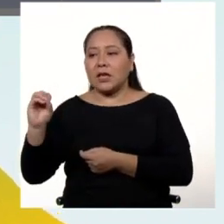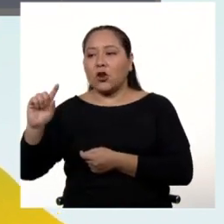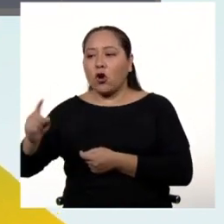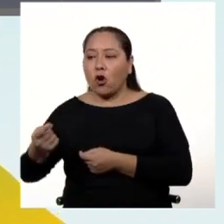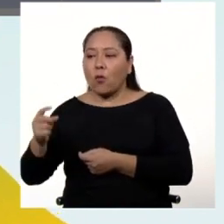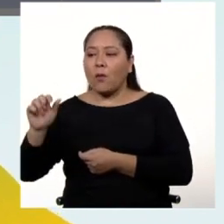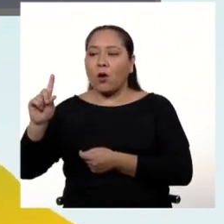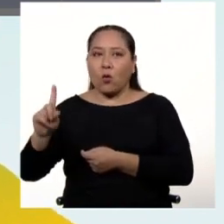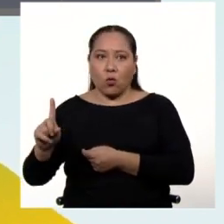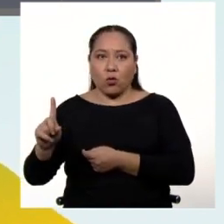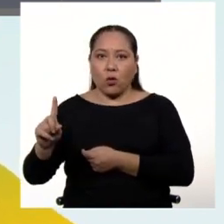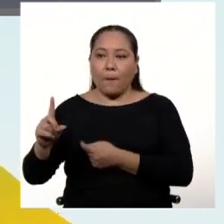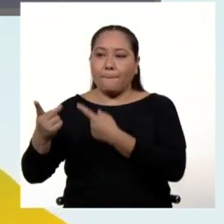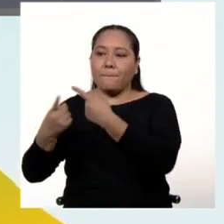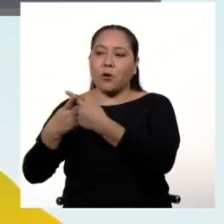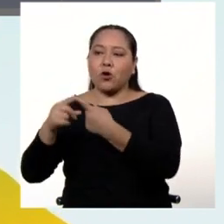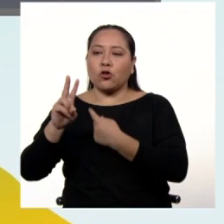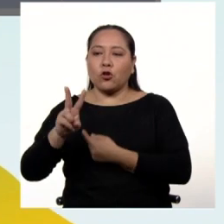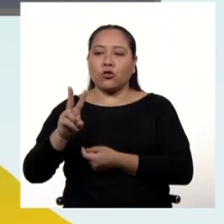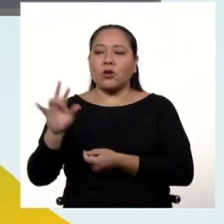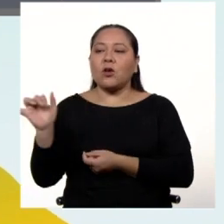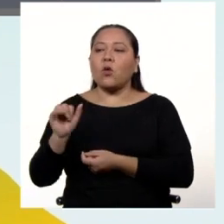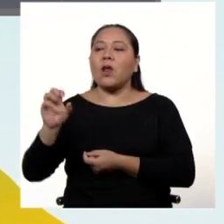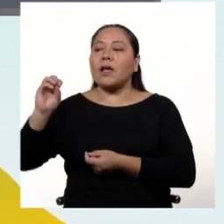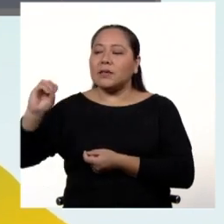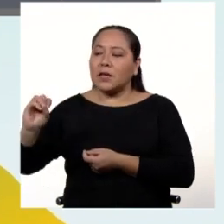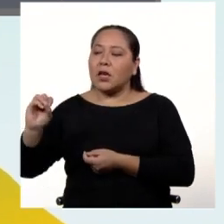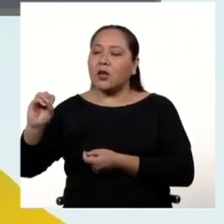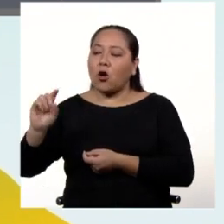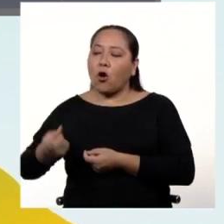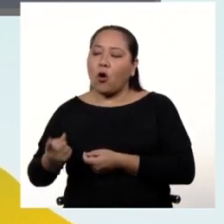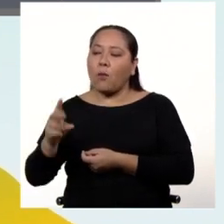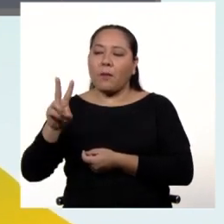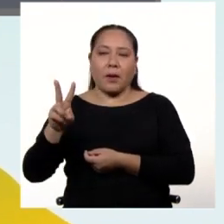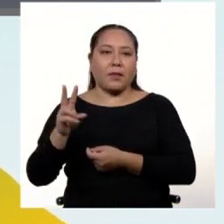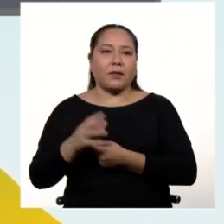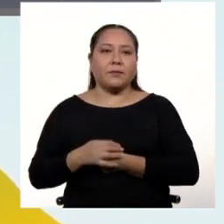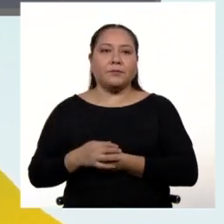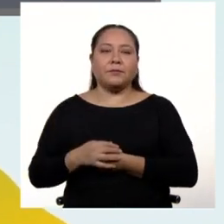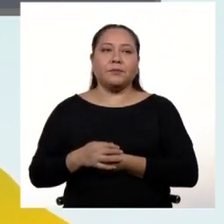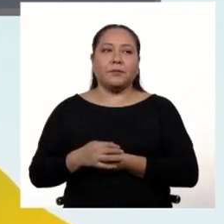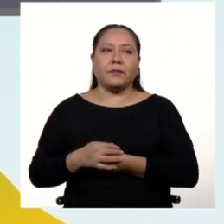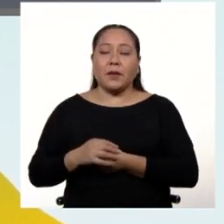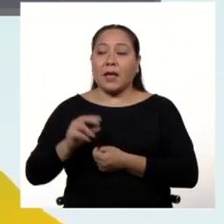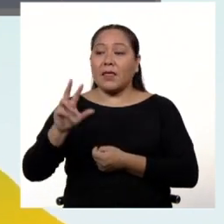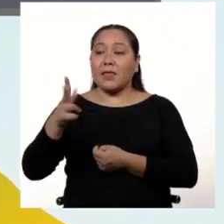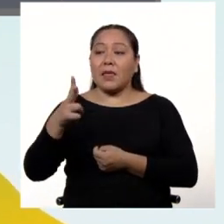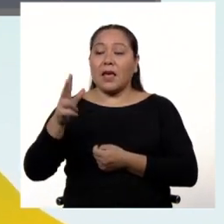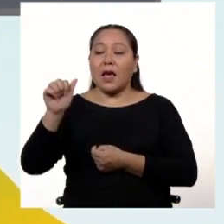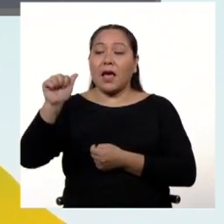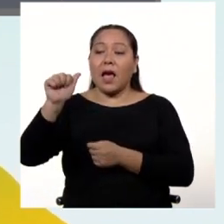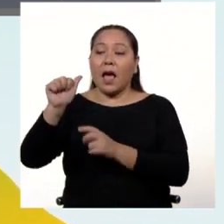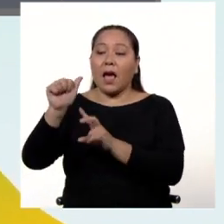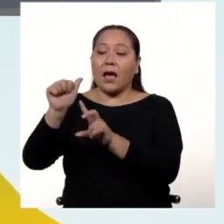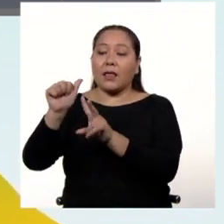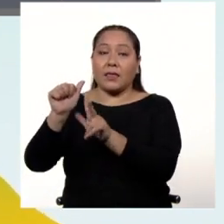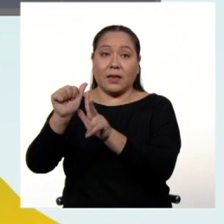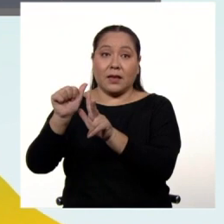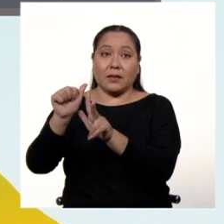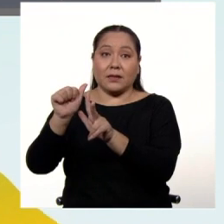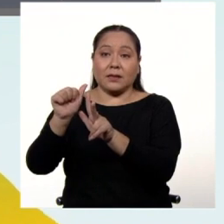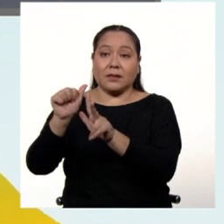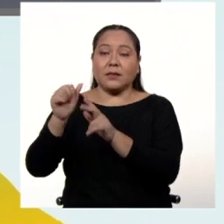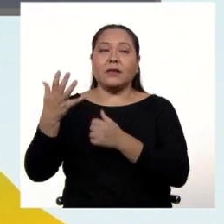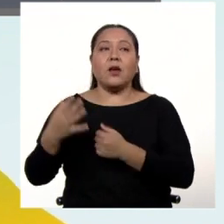que multiplica a 2 es igual a 0,20. Para el tercer término A sub 3, la cantidad